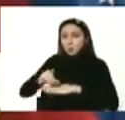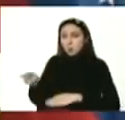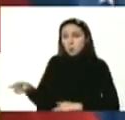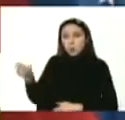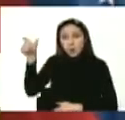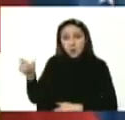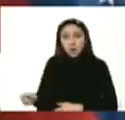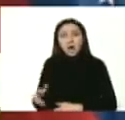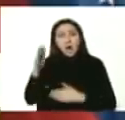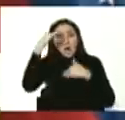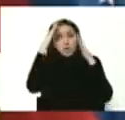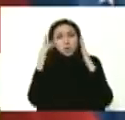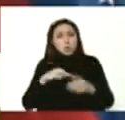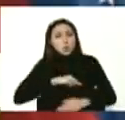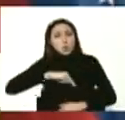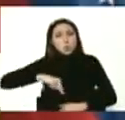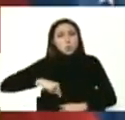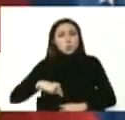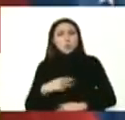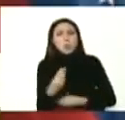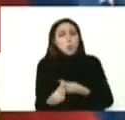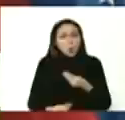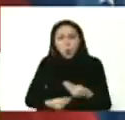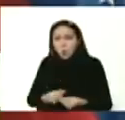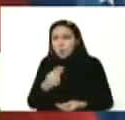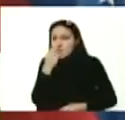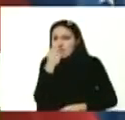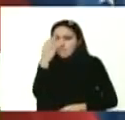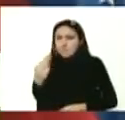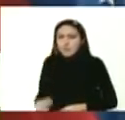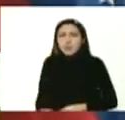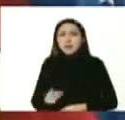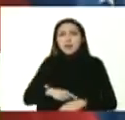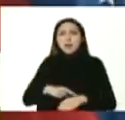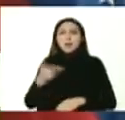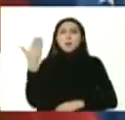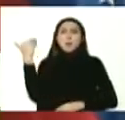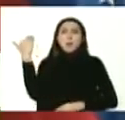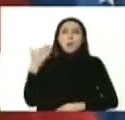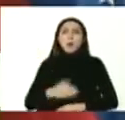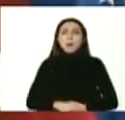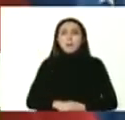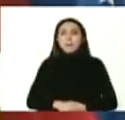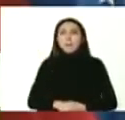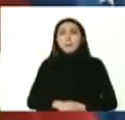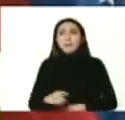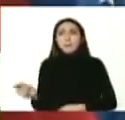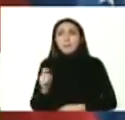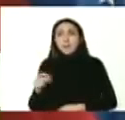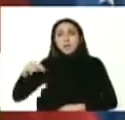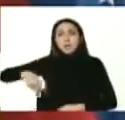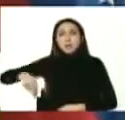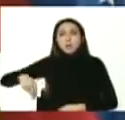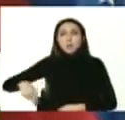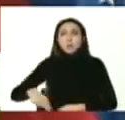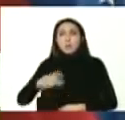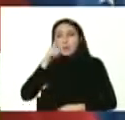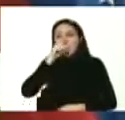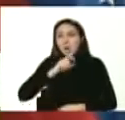nos atendió cuando hicimos la visita en ese momento, en el mes de noviembre del